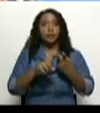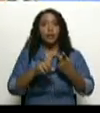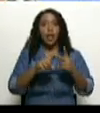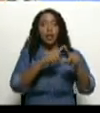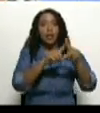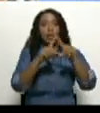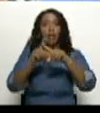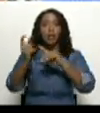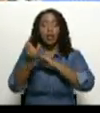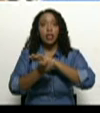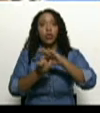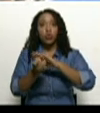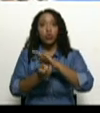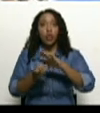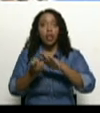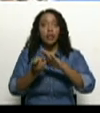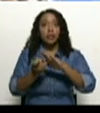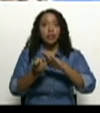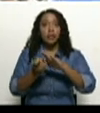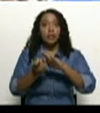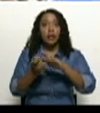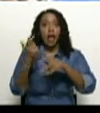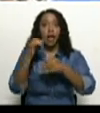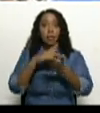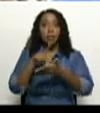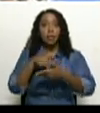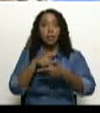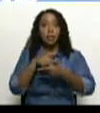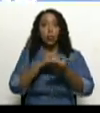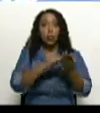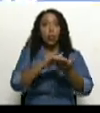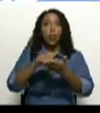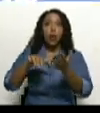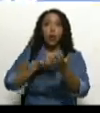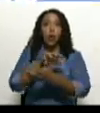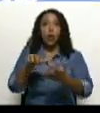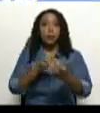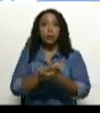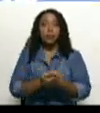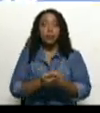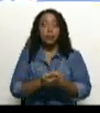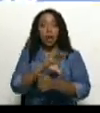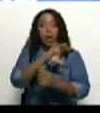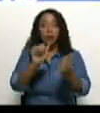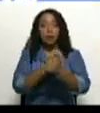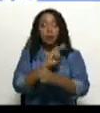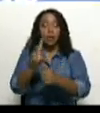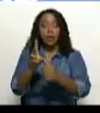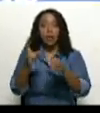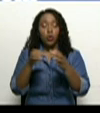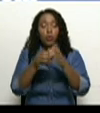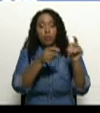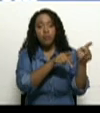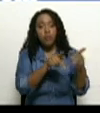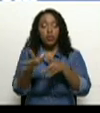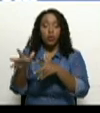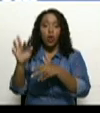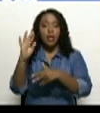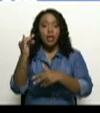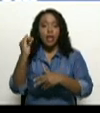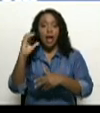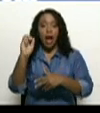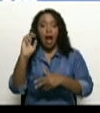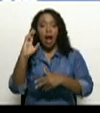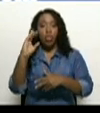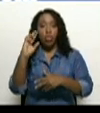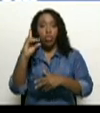distintas instituciones presentes en el Estado, podrán resolver sus problemas. Por su parte, el vicepresidente sectorial de Planificación, Ricardo Menéndez,